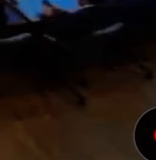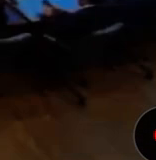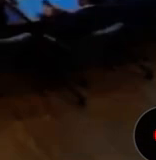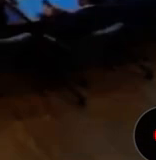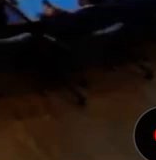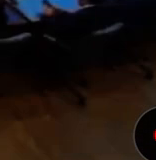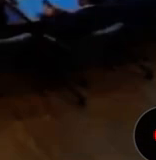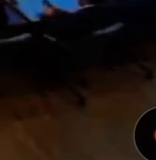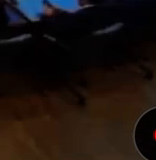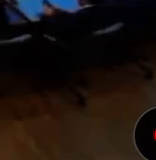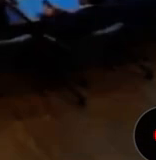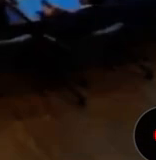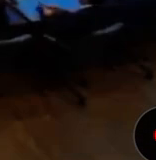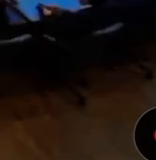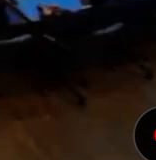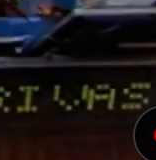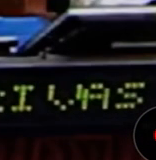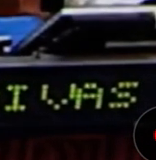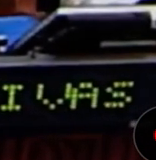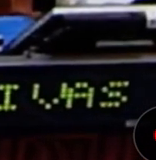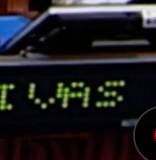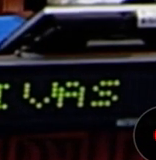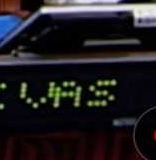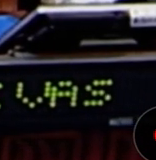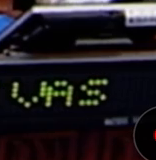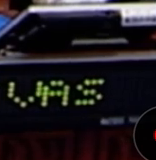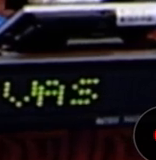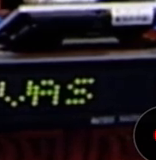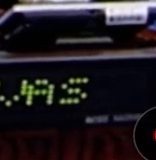simple no hay mucho por donde